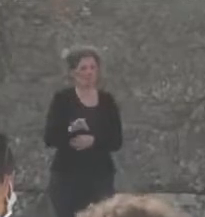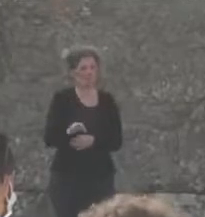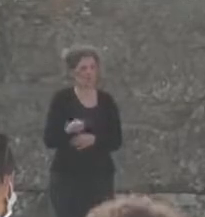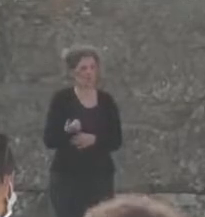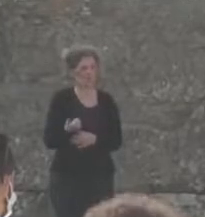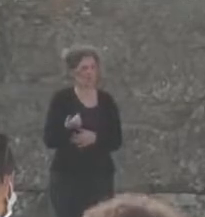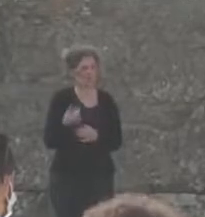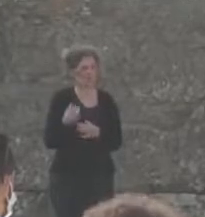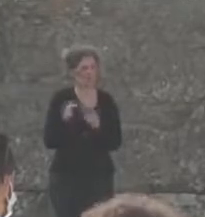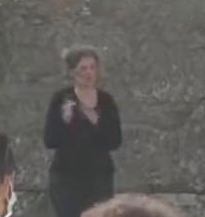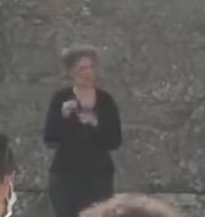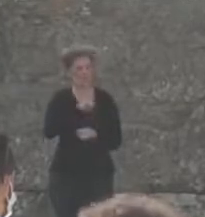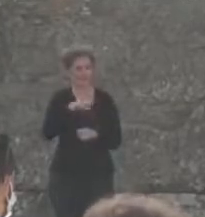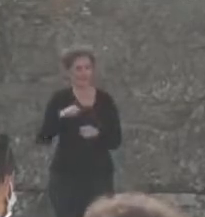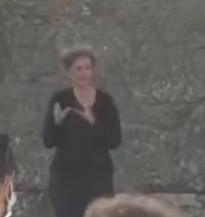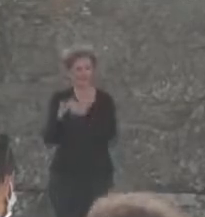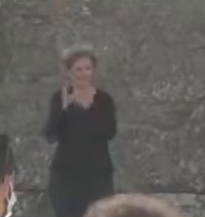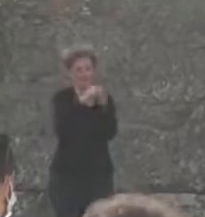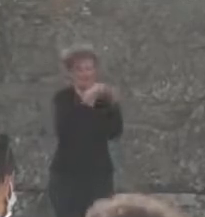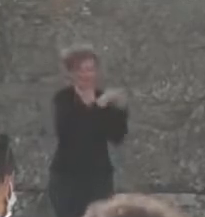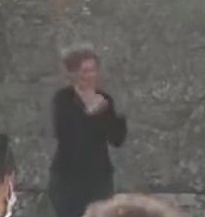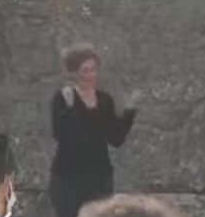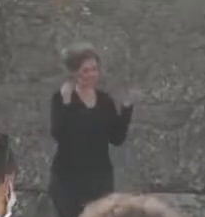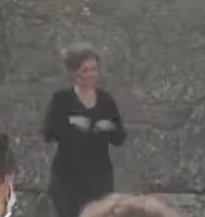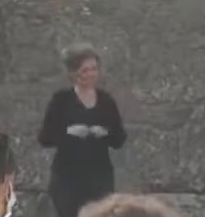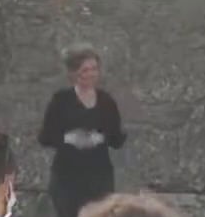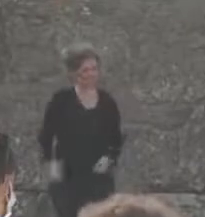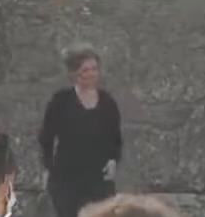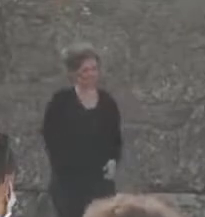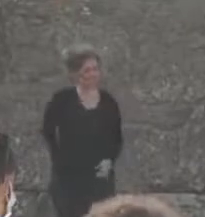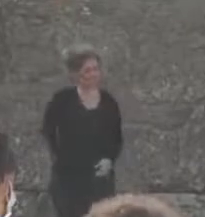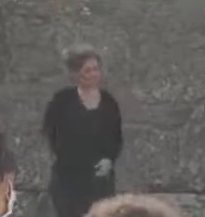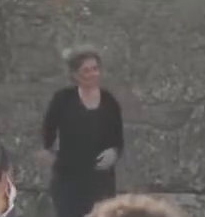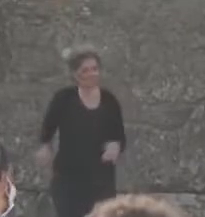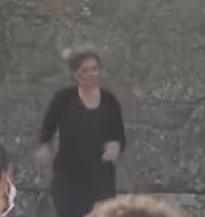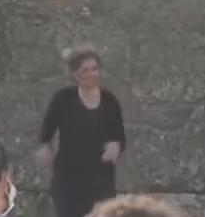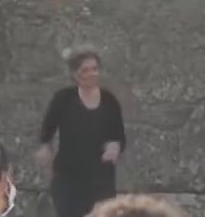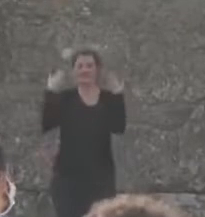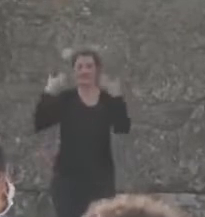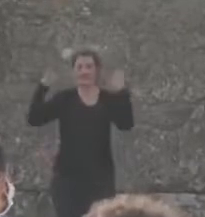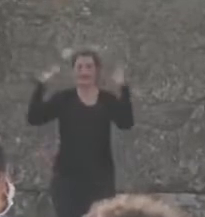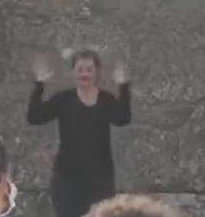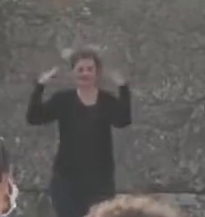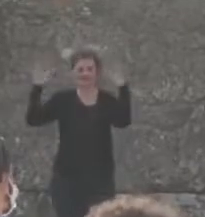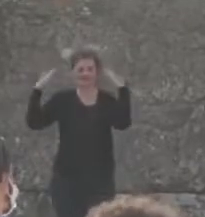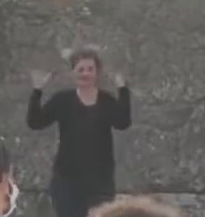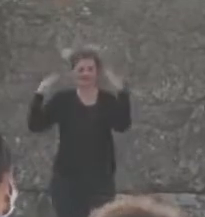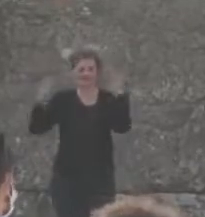en petit comité. Bueno, moitas gracias.